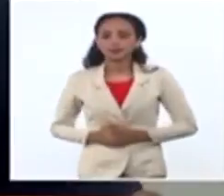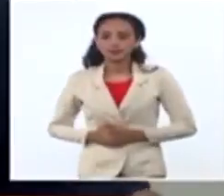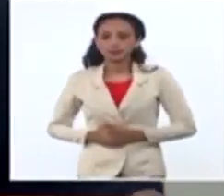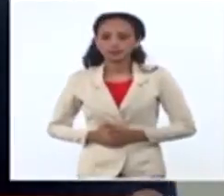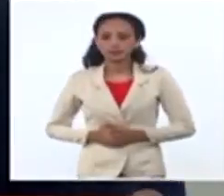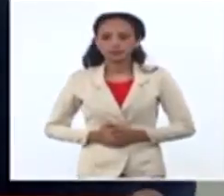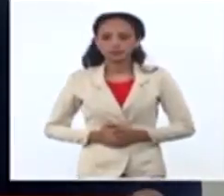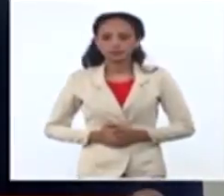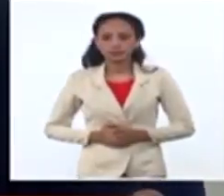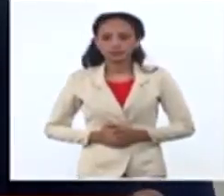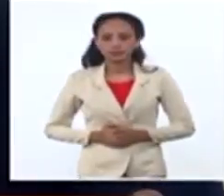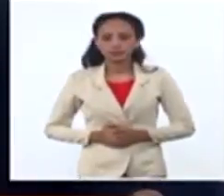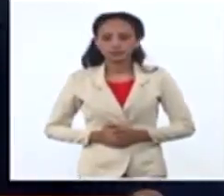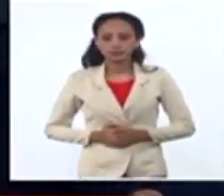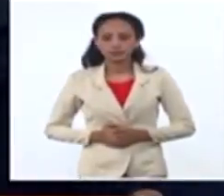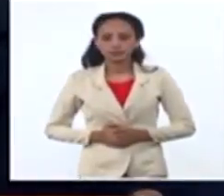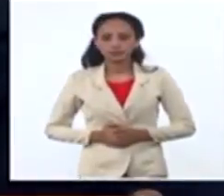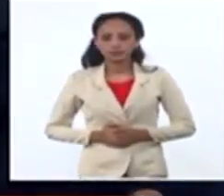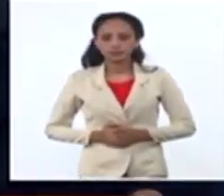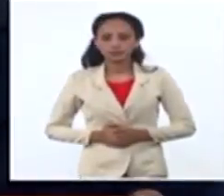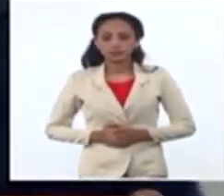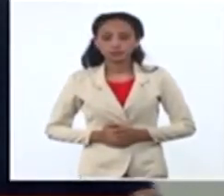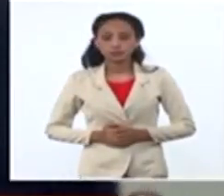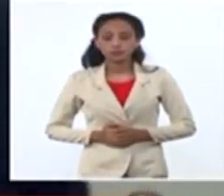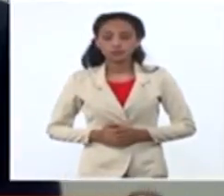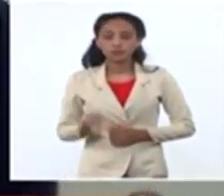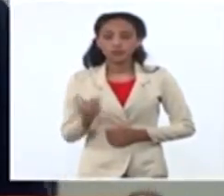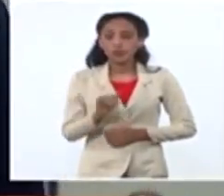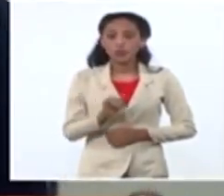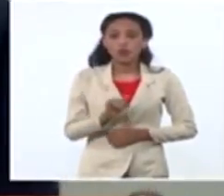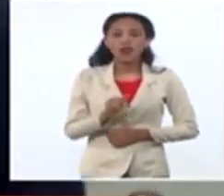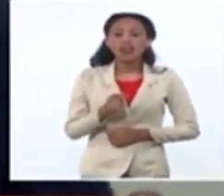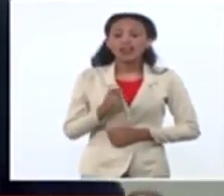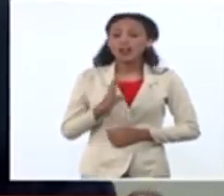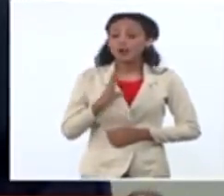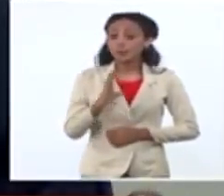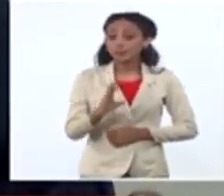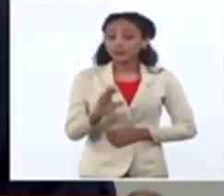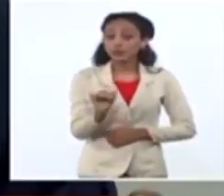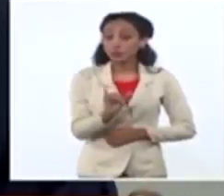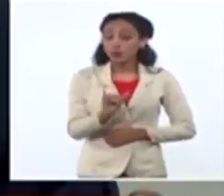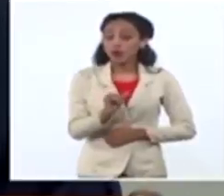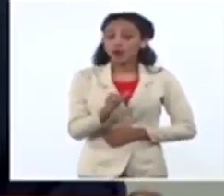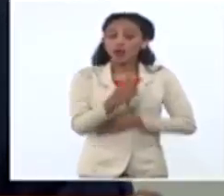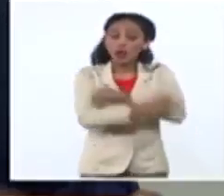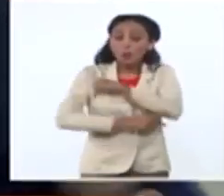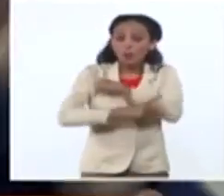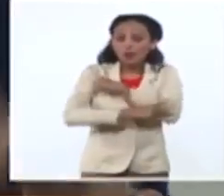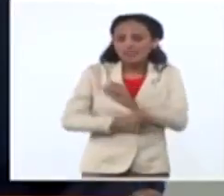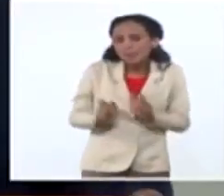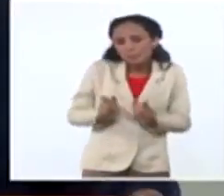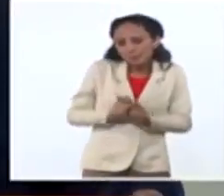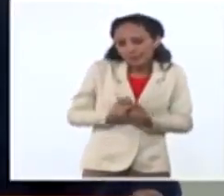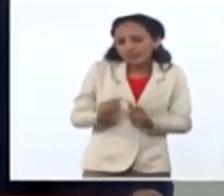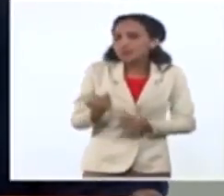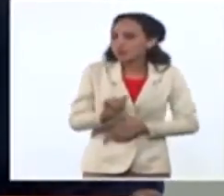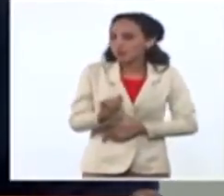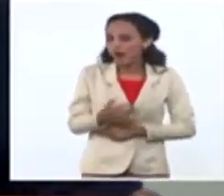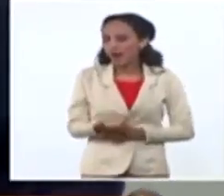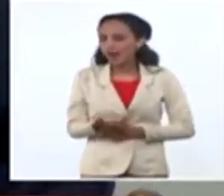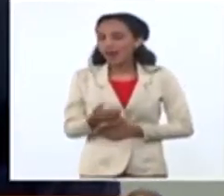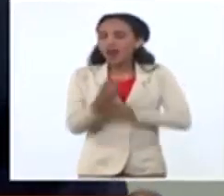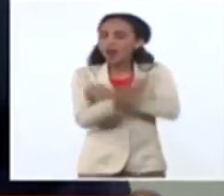nuestros estados, en particular a los estados del sur, a los estados pequeños. Defendamos